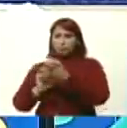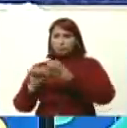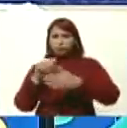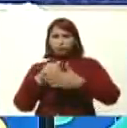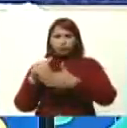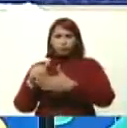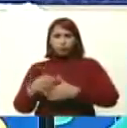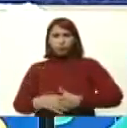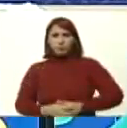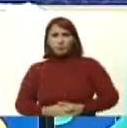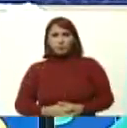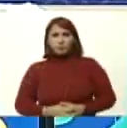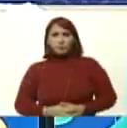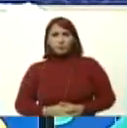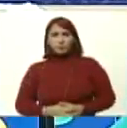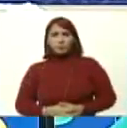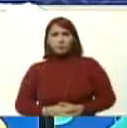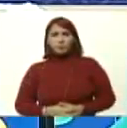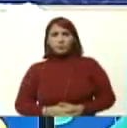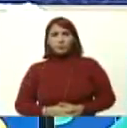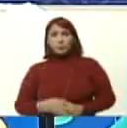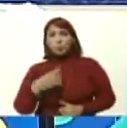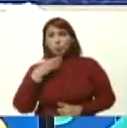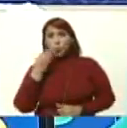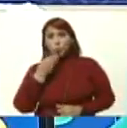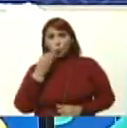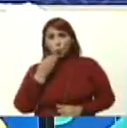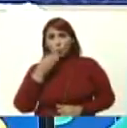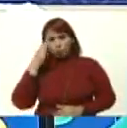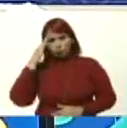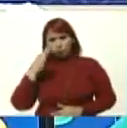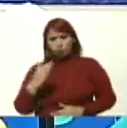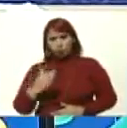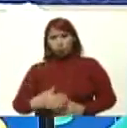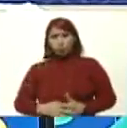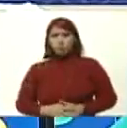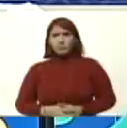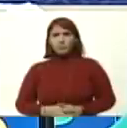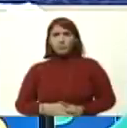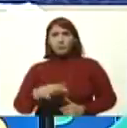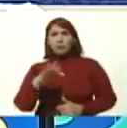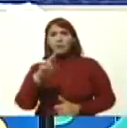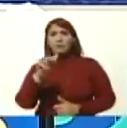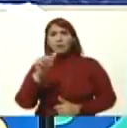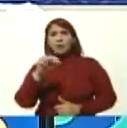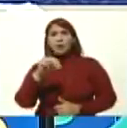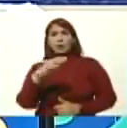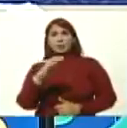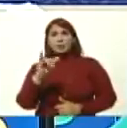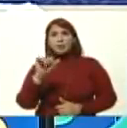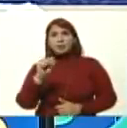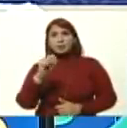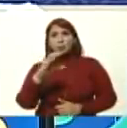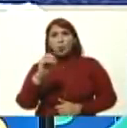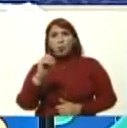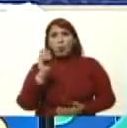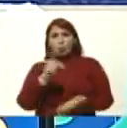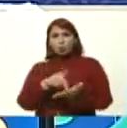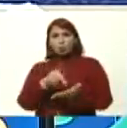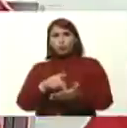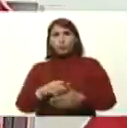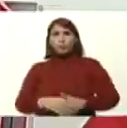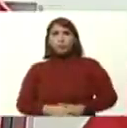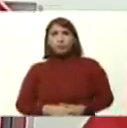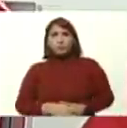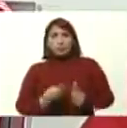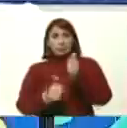voto, el joven coronel Francisco Ameliás, presente.